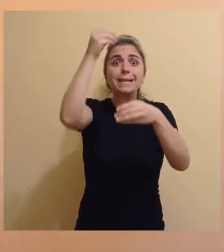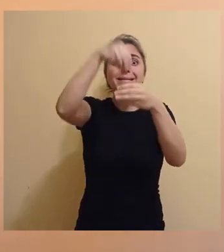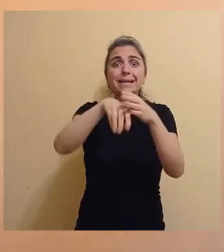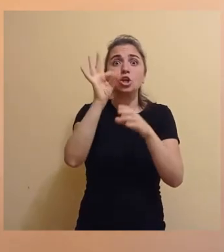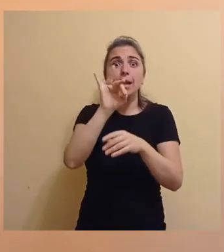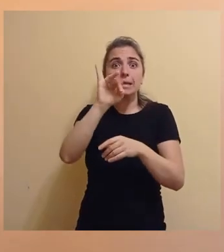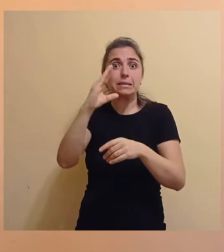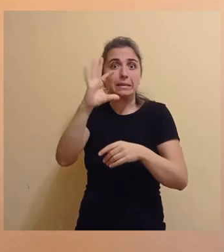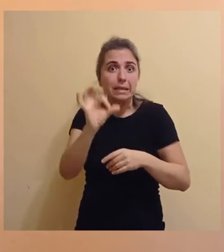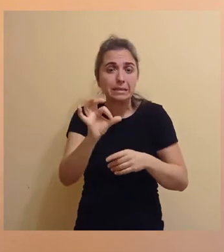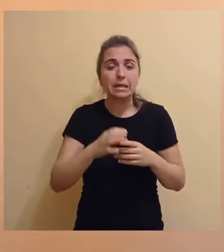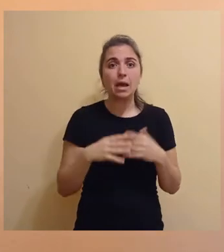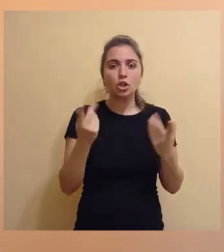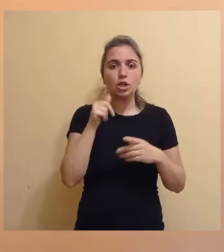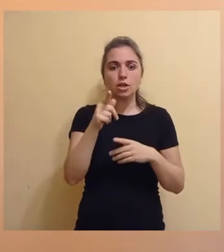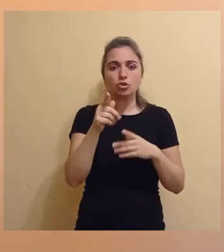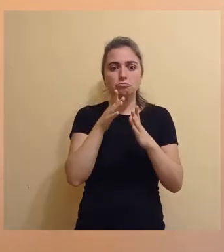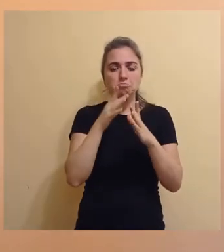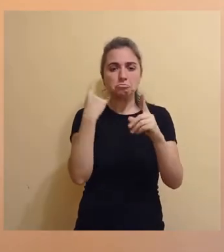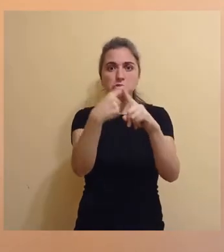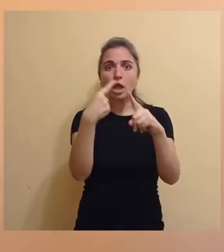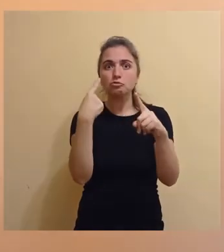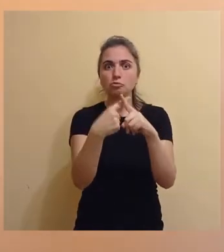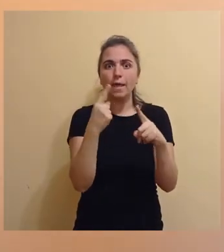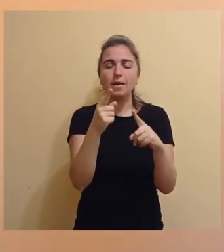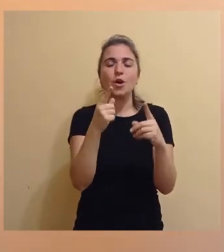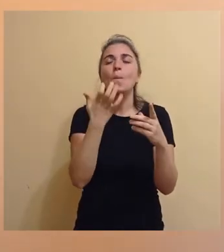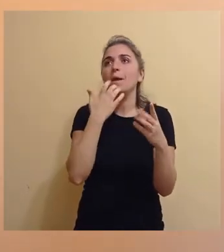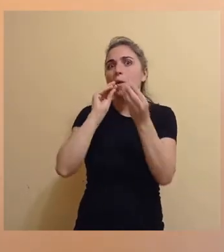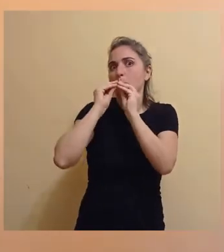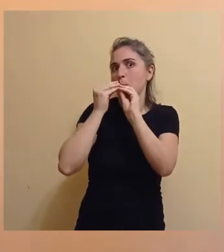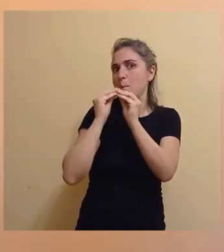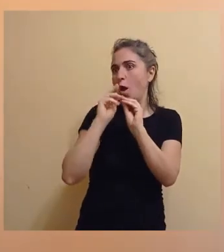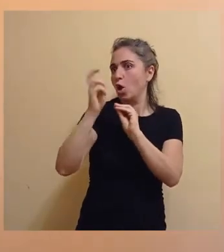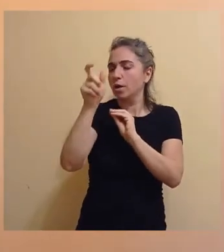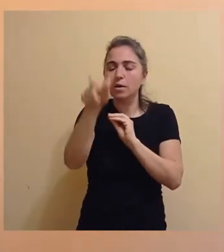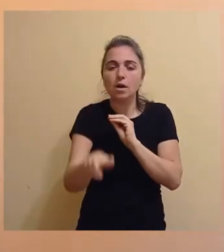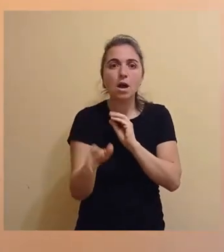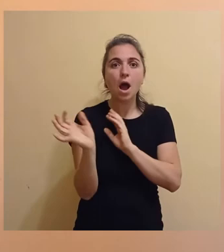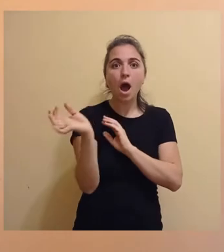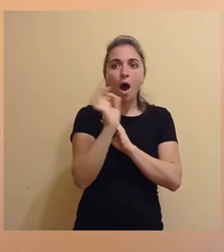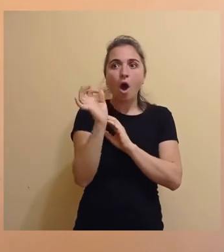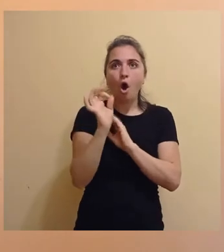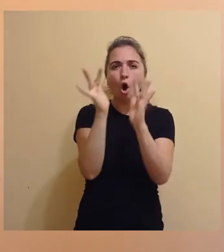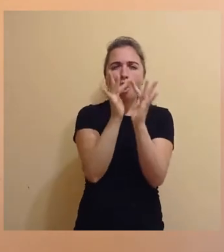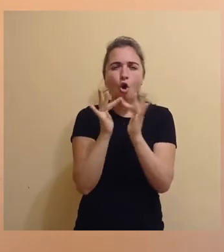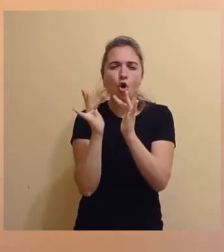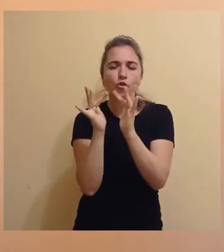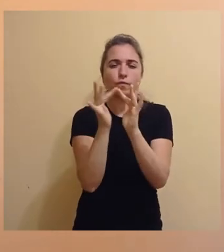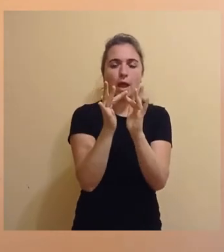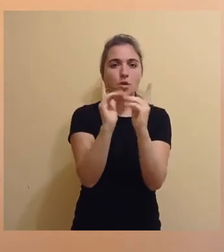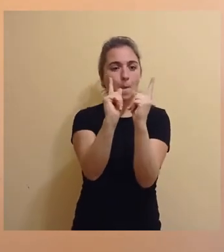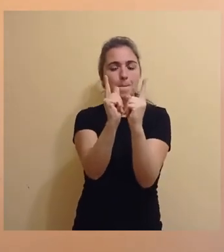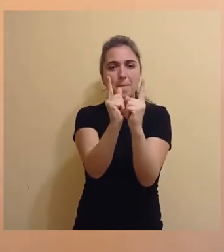a través de las tricks. ¿Qué pasa? Que esto puede ser como la sexualidad en sí, ¿no? Como besarte con alguien, ¿no? Como que haya